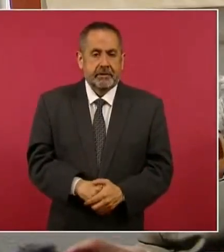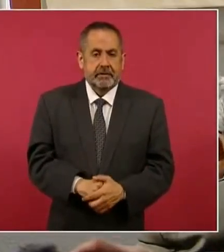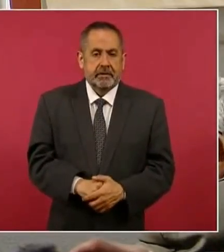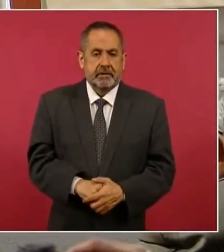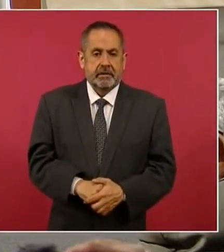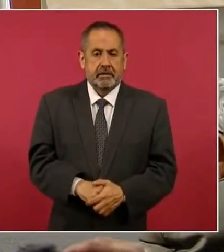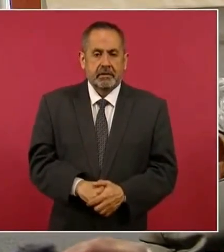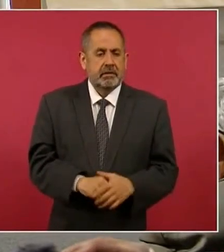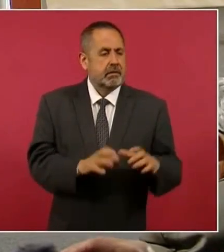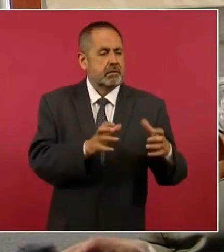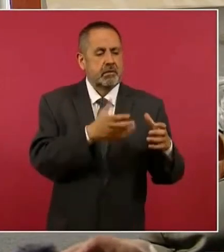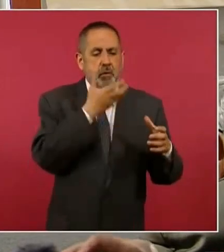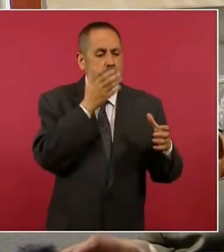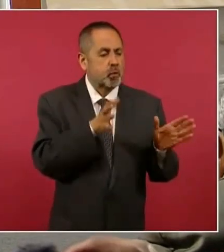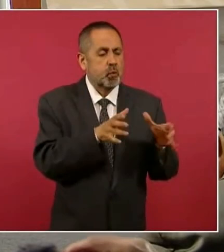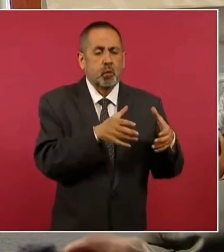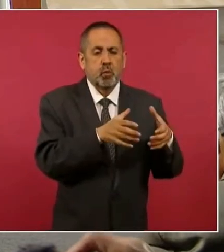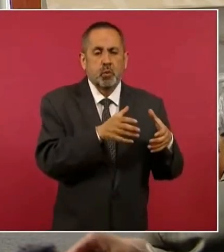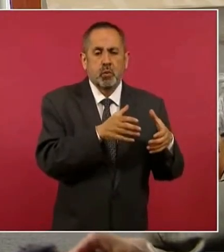Del bloque conservador.